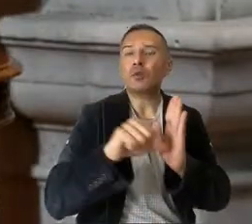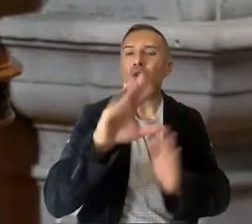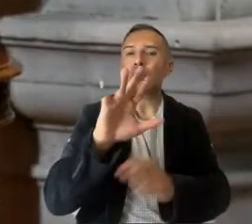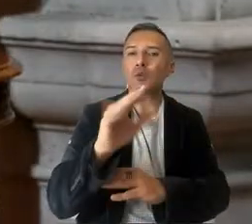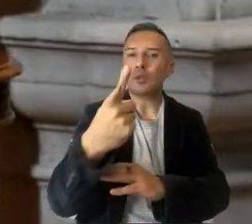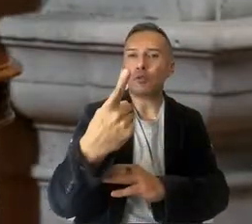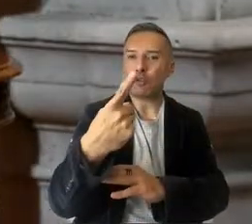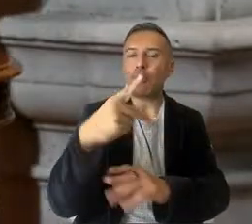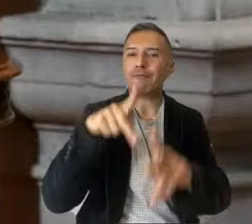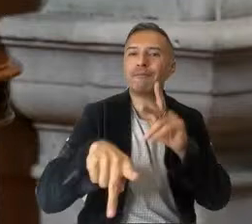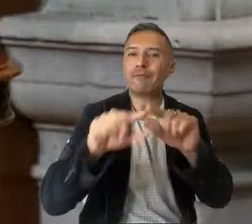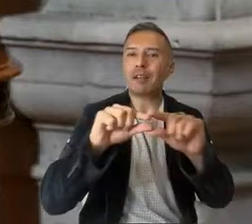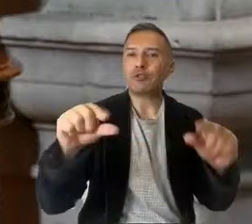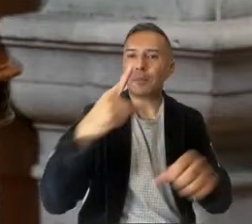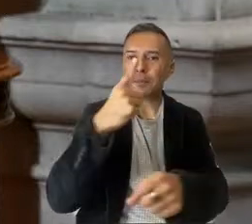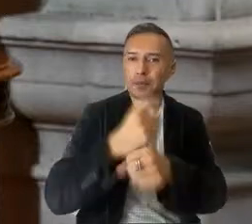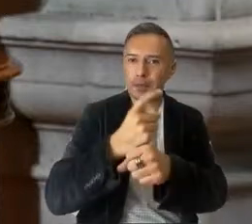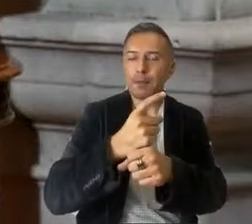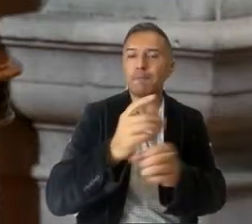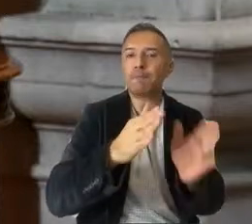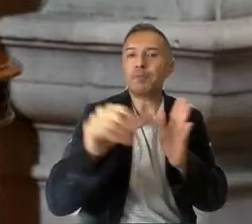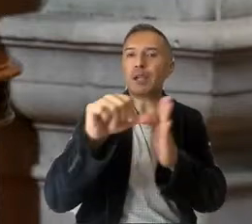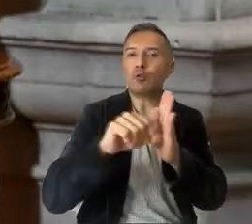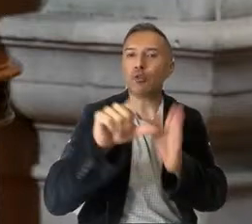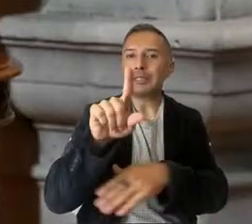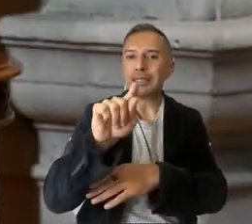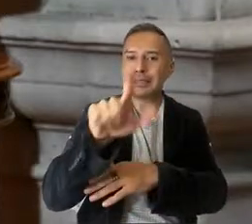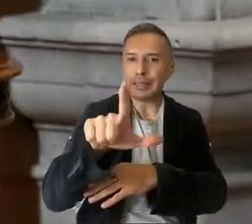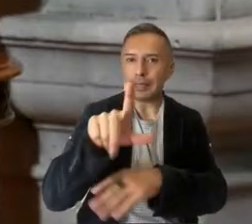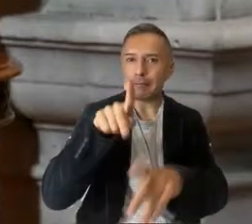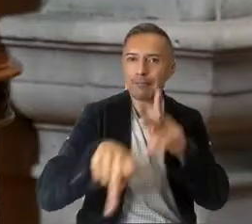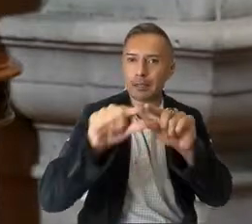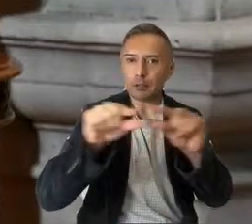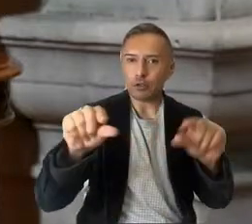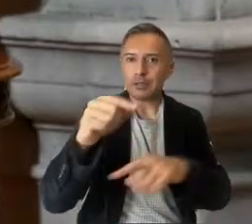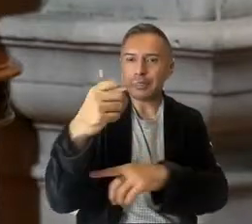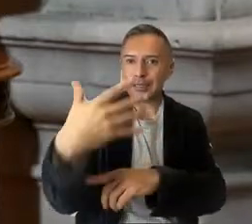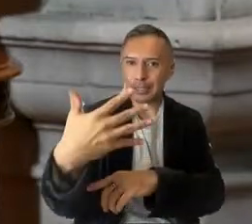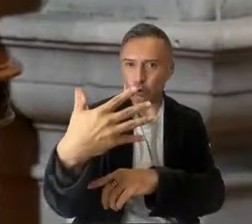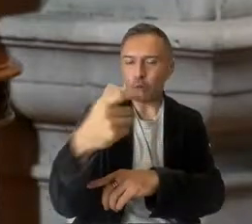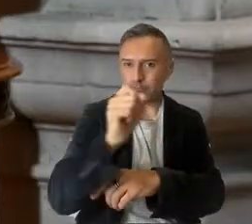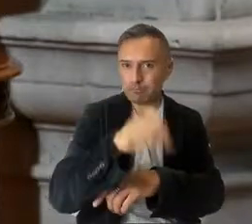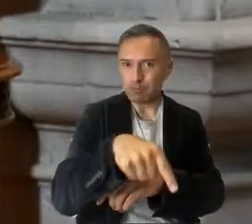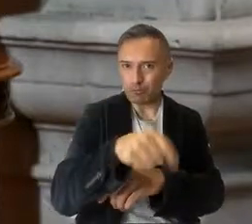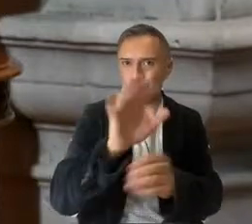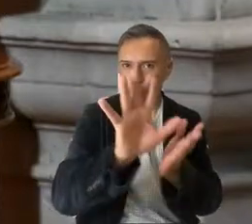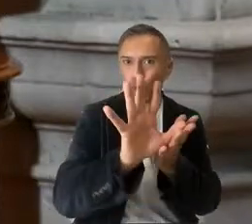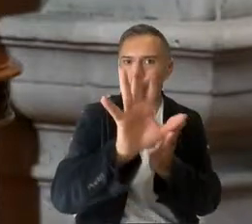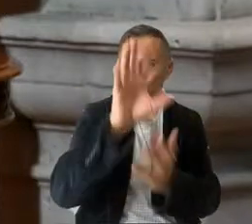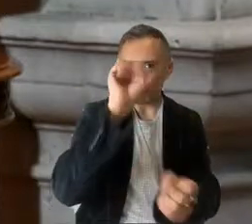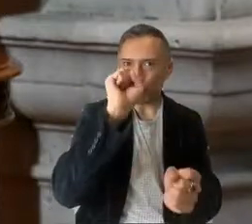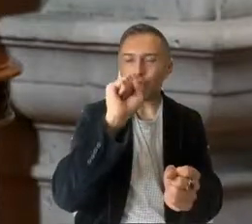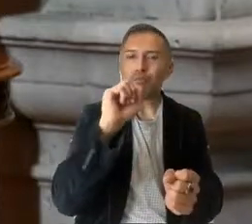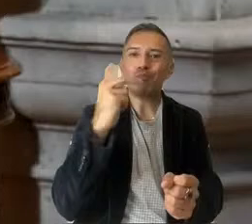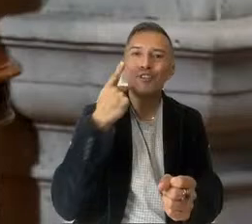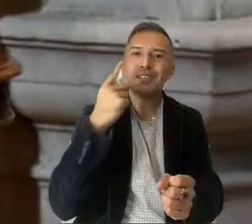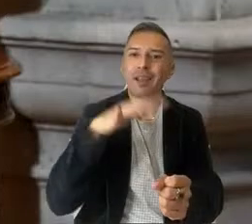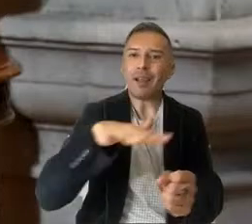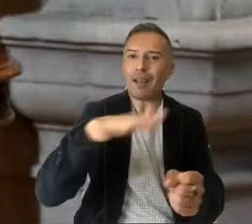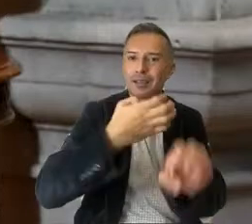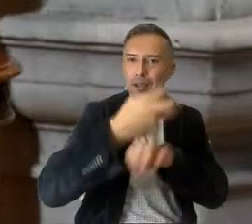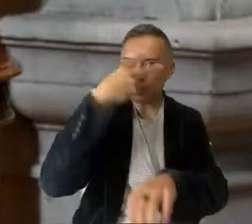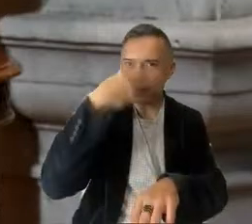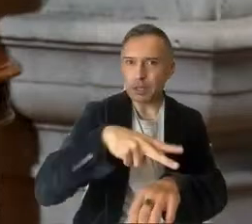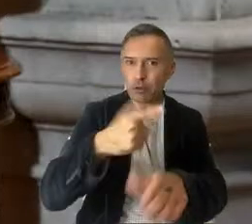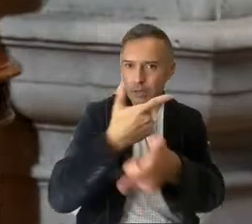artículos 51, fracción primera, y 77, fracción 5 de la Constitución Política del Estado Libre y